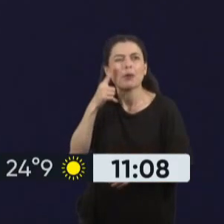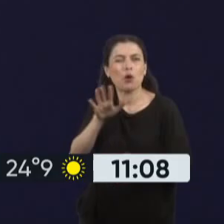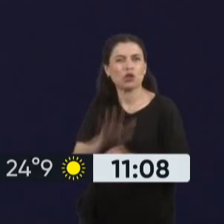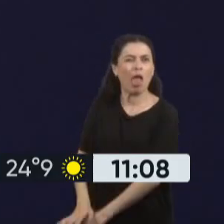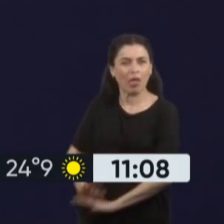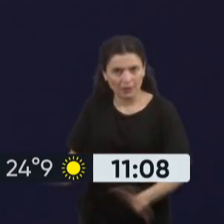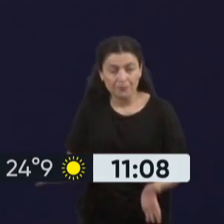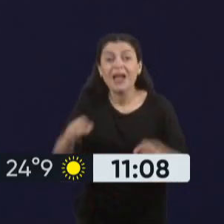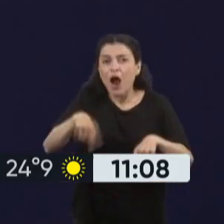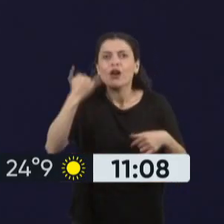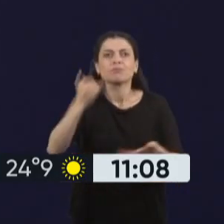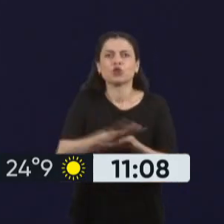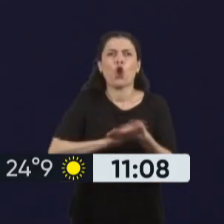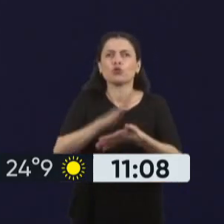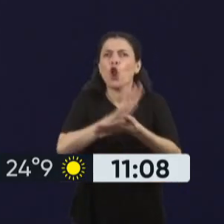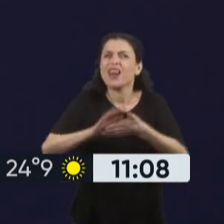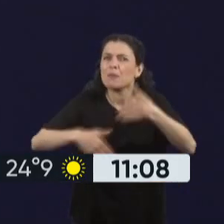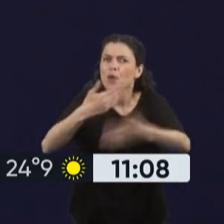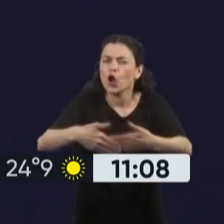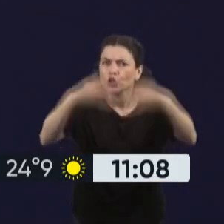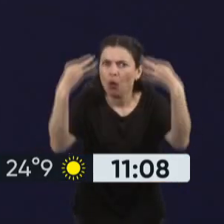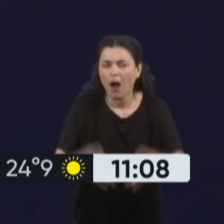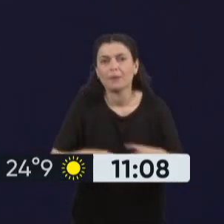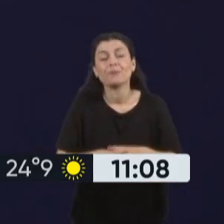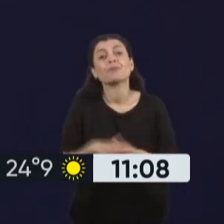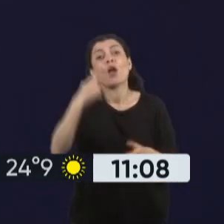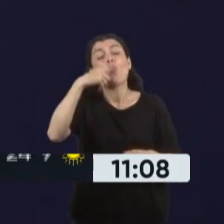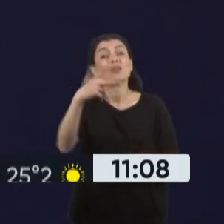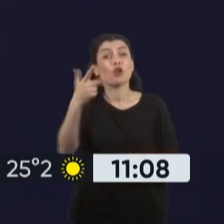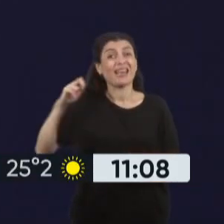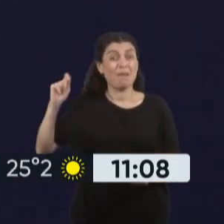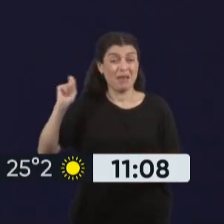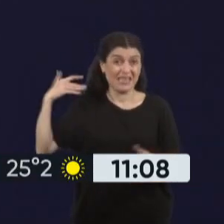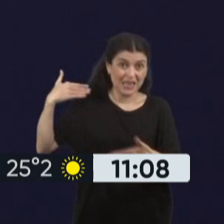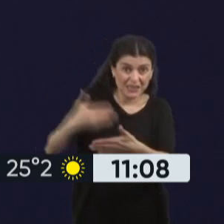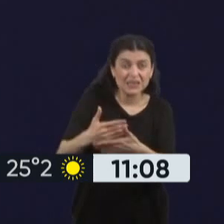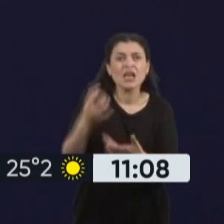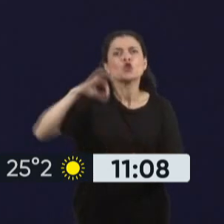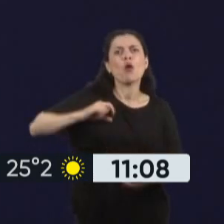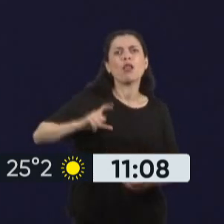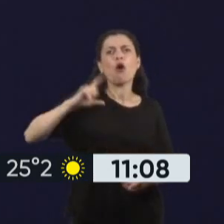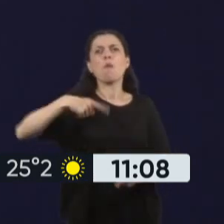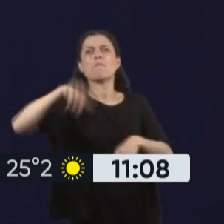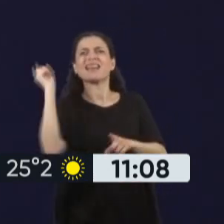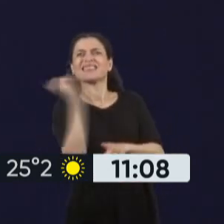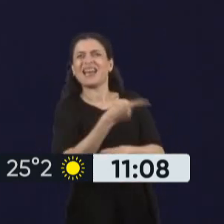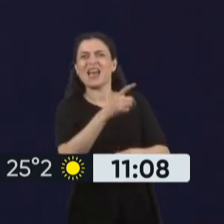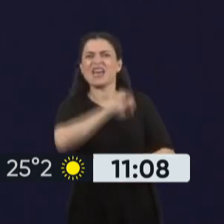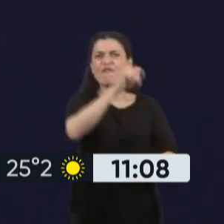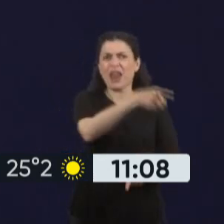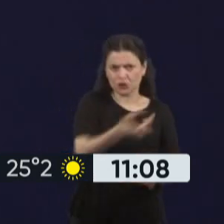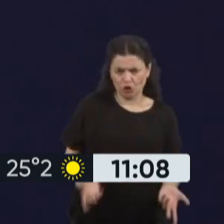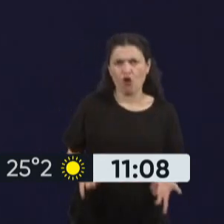De hecho, ya lo hemos dicho, fruto de esto, en los últimos 3 meses los salarios le vienen ganando a la inflación y además en